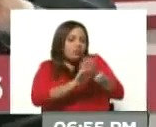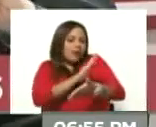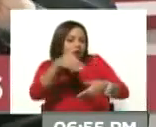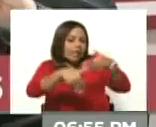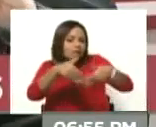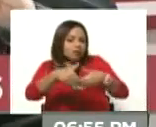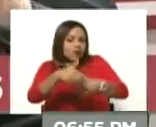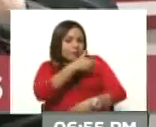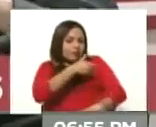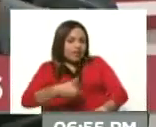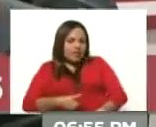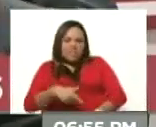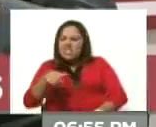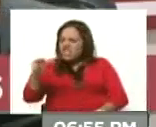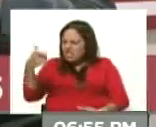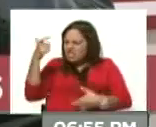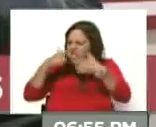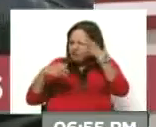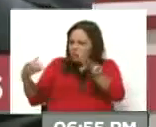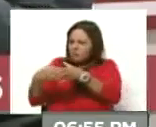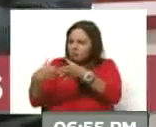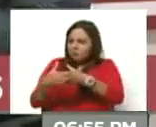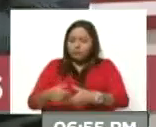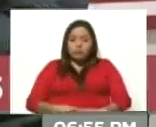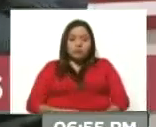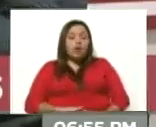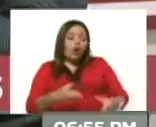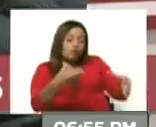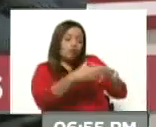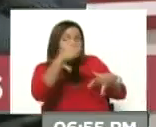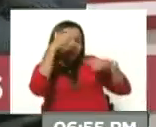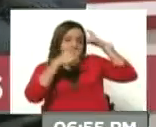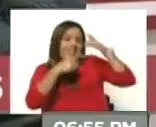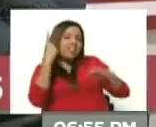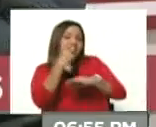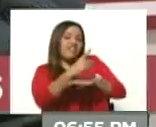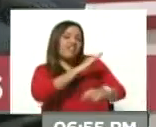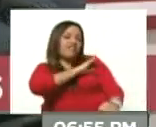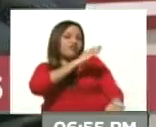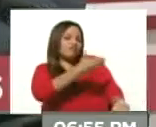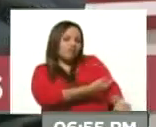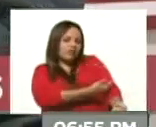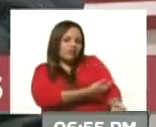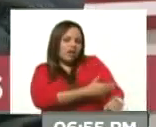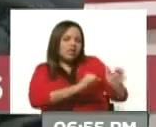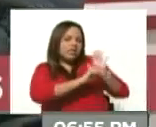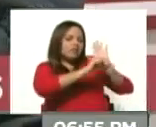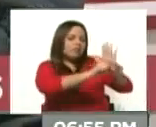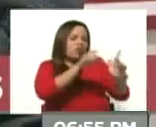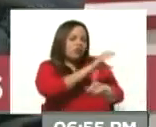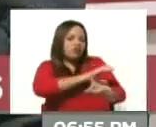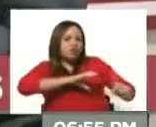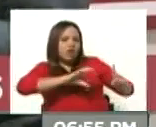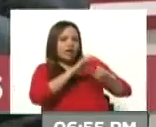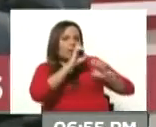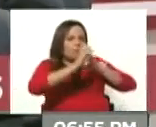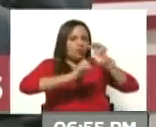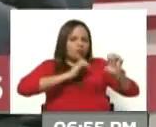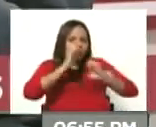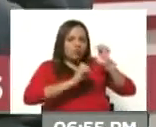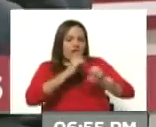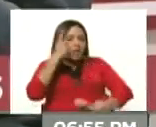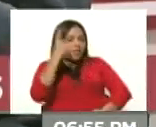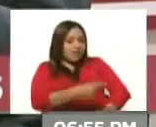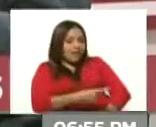presidenciales a viena el 2024 el chavismo tiene que fortalecerse desde el punto de vista simbólico cultural y en murcia tiene